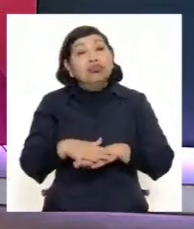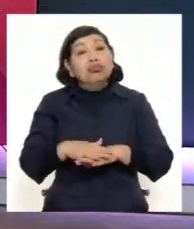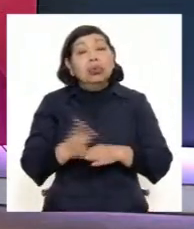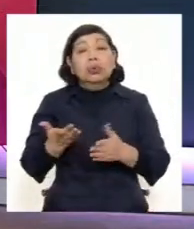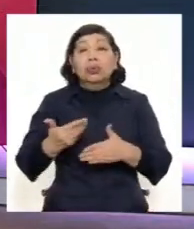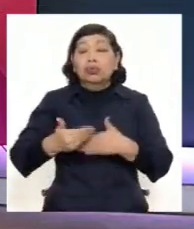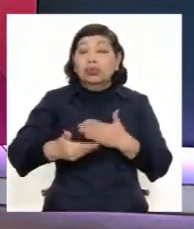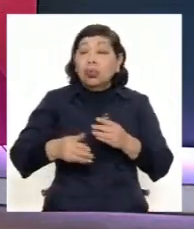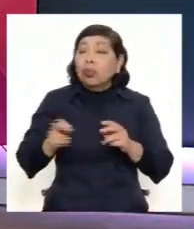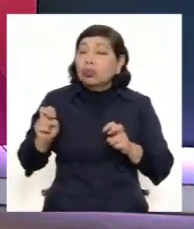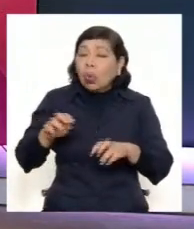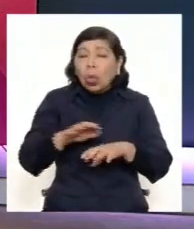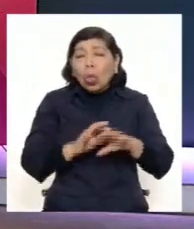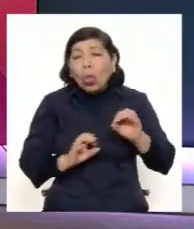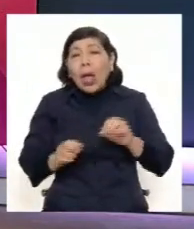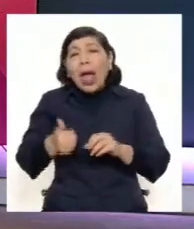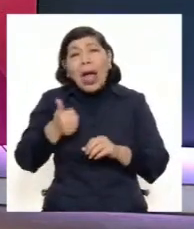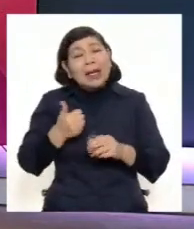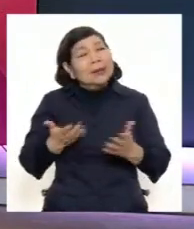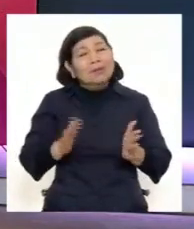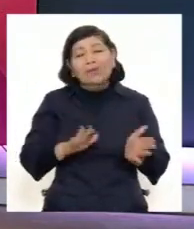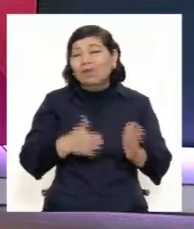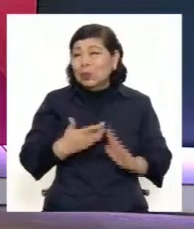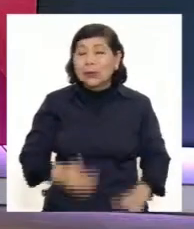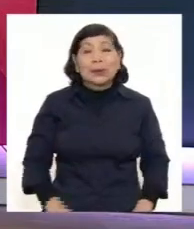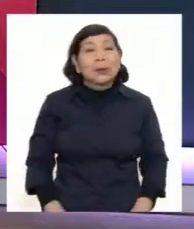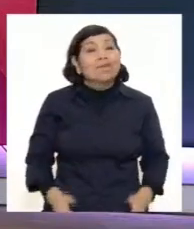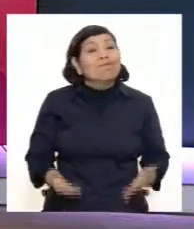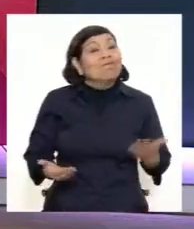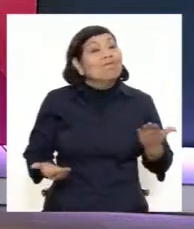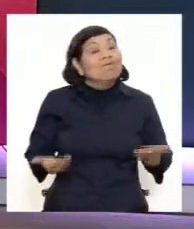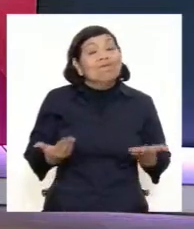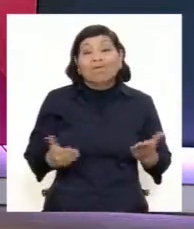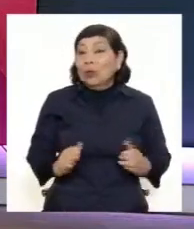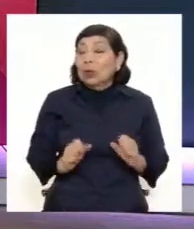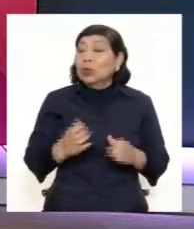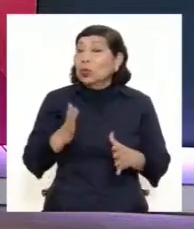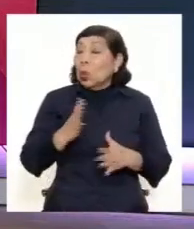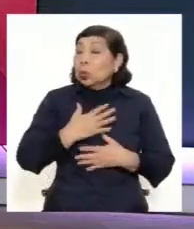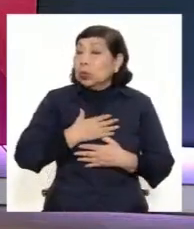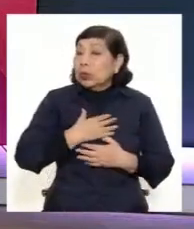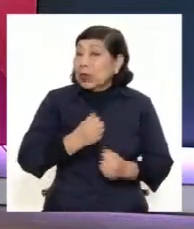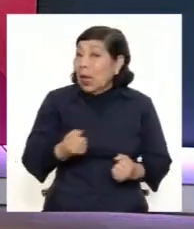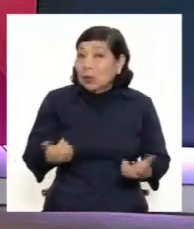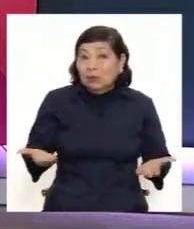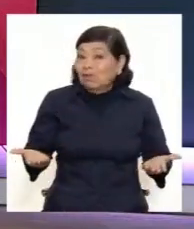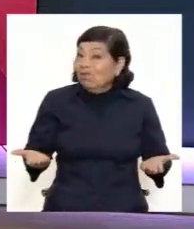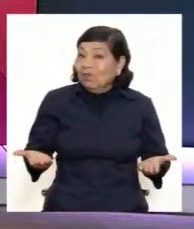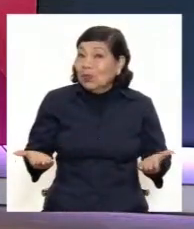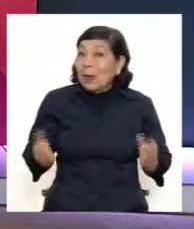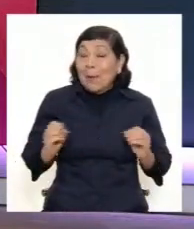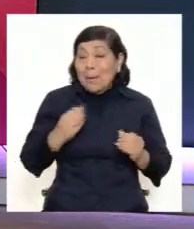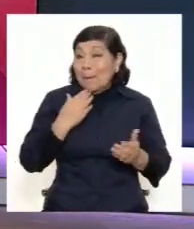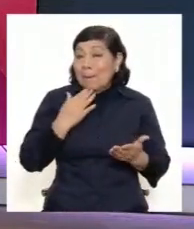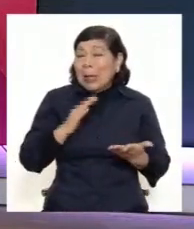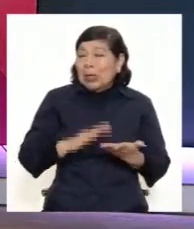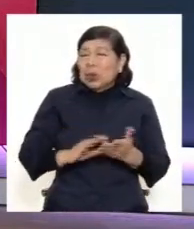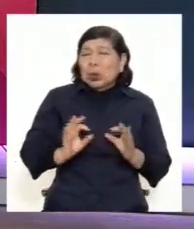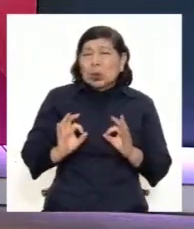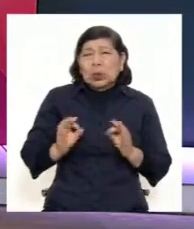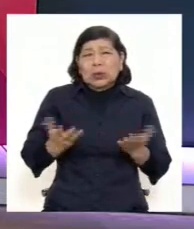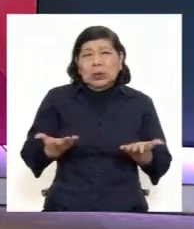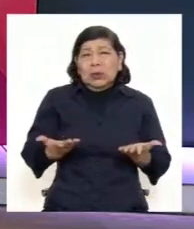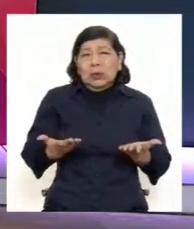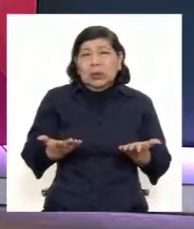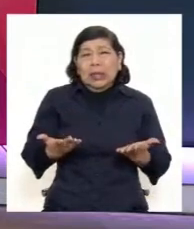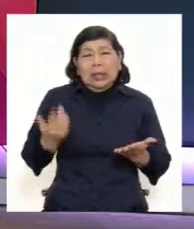terapia inmunológica que finalmente ayer acabó con su vida. Y que probablemente este estado de salud se puso más delicada debido